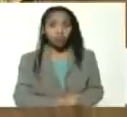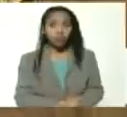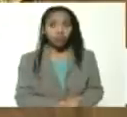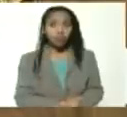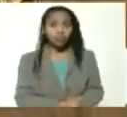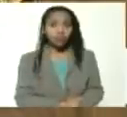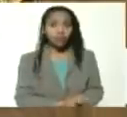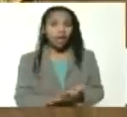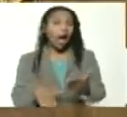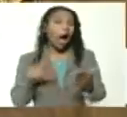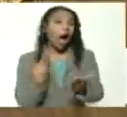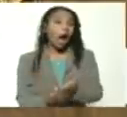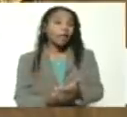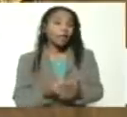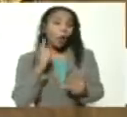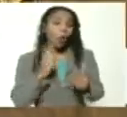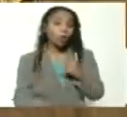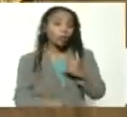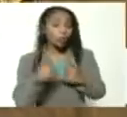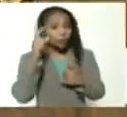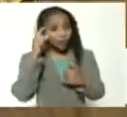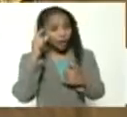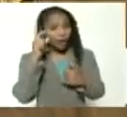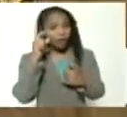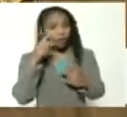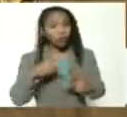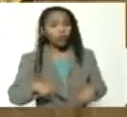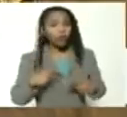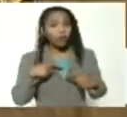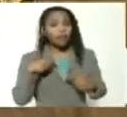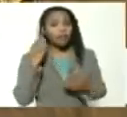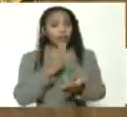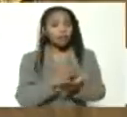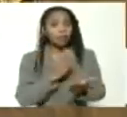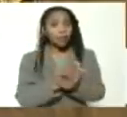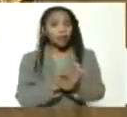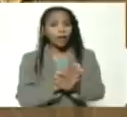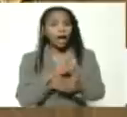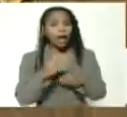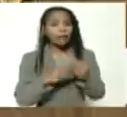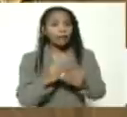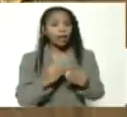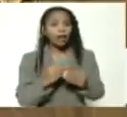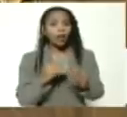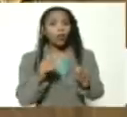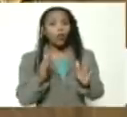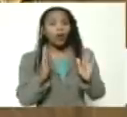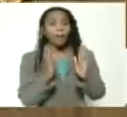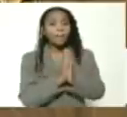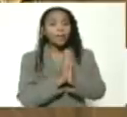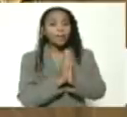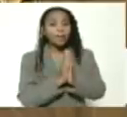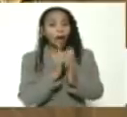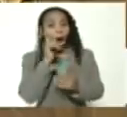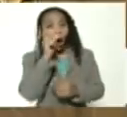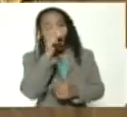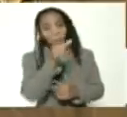Hasta el último día de su vida, siempre creyó que podía al menos hacerle una misa a Víctor Soto